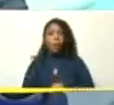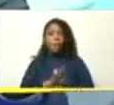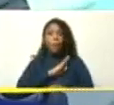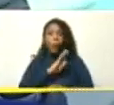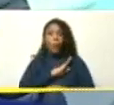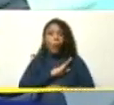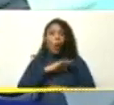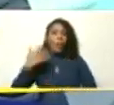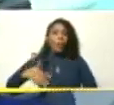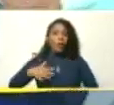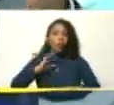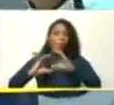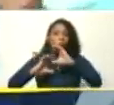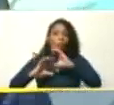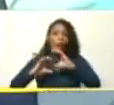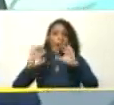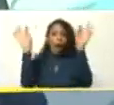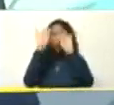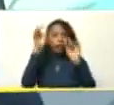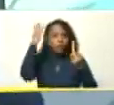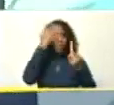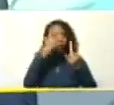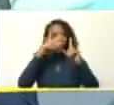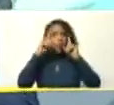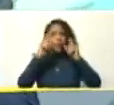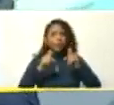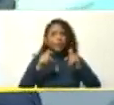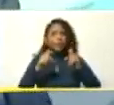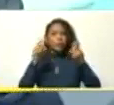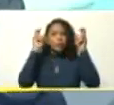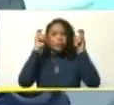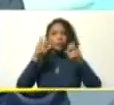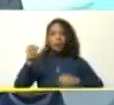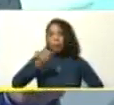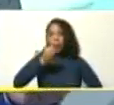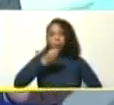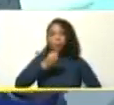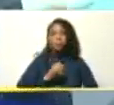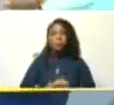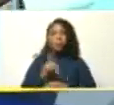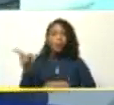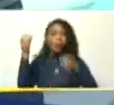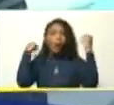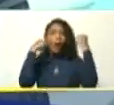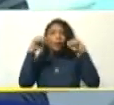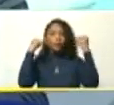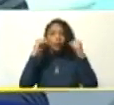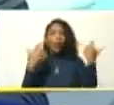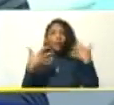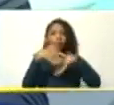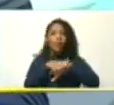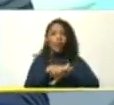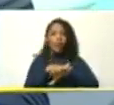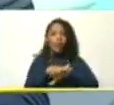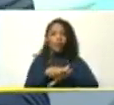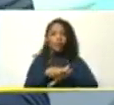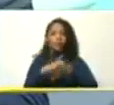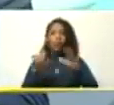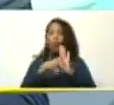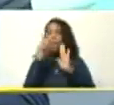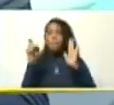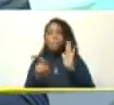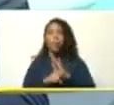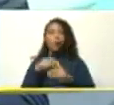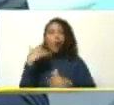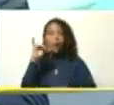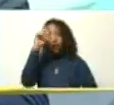de sus derechos comunicacionales y la formación profesional en el campo del periodismo. Creo que es un ejercicio que se complementa el uno con el otro. Hay una